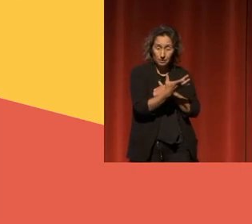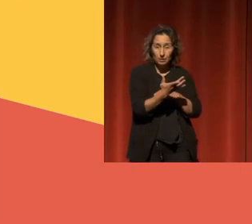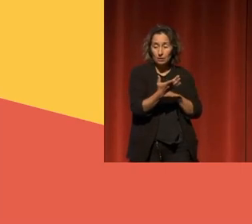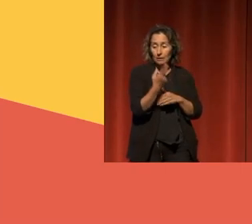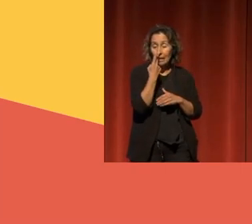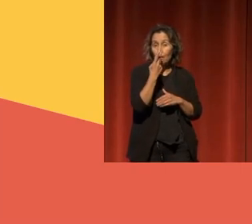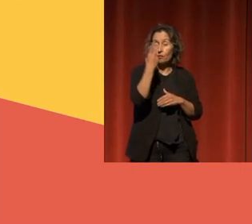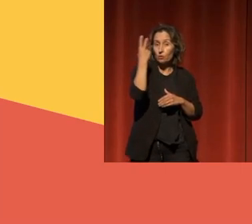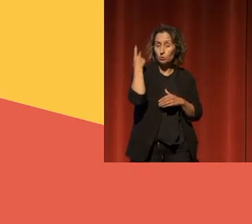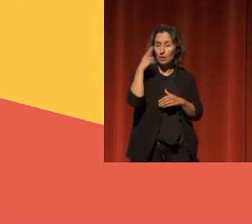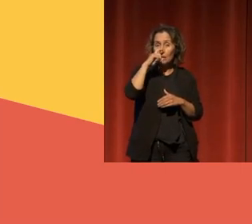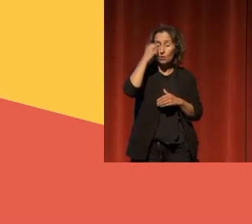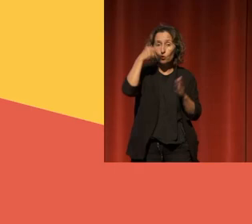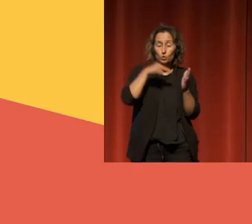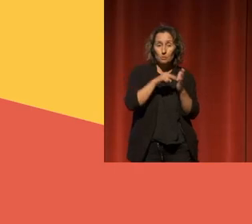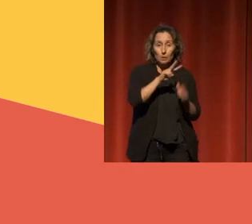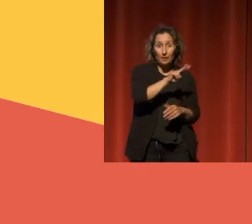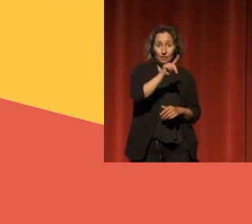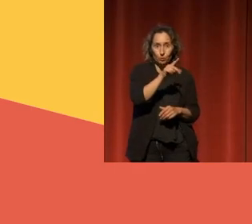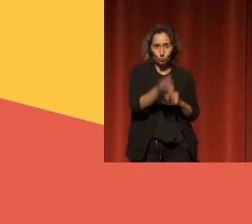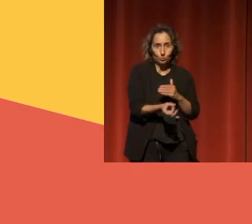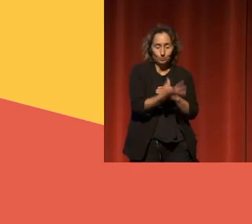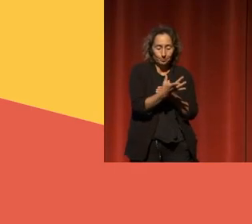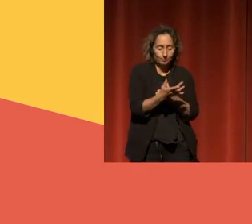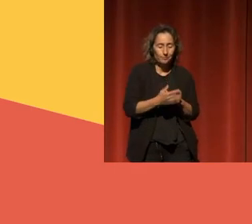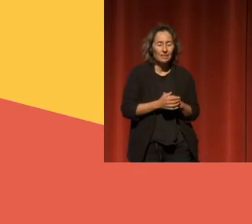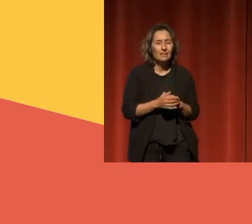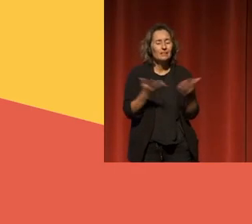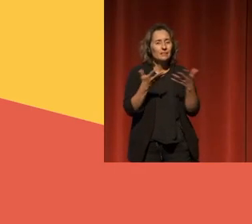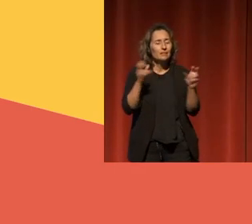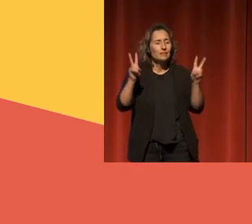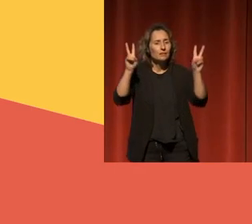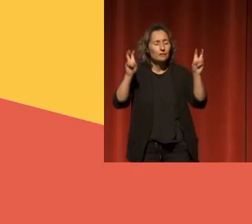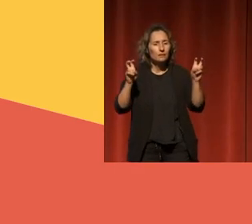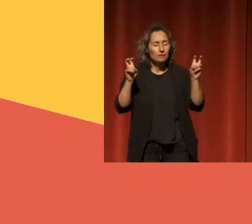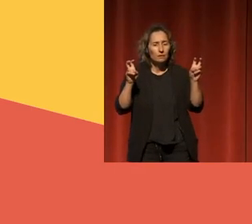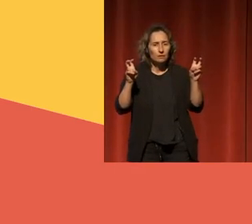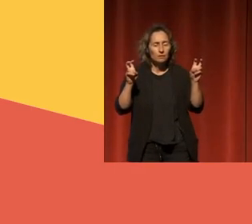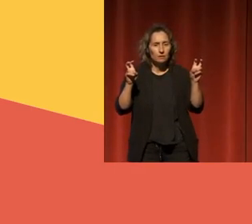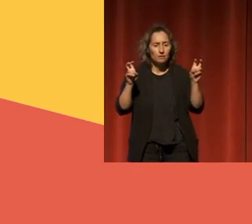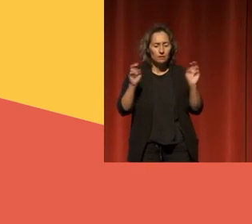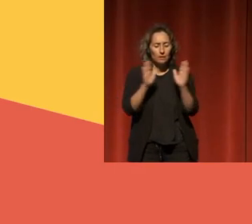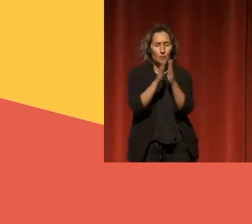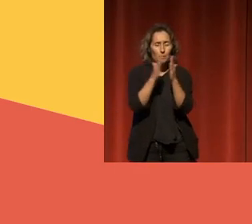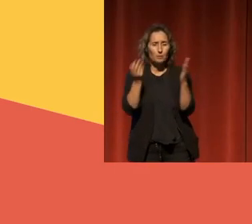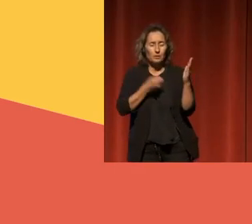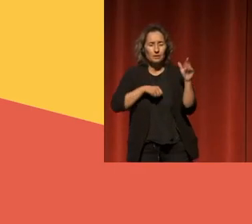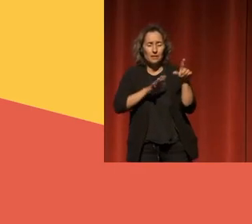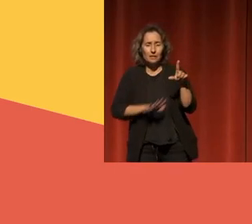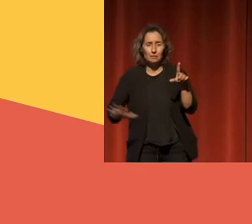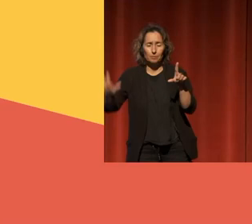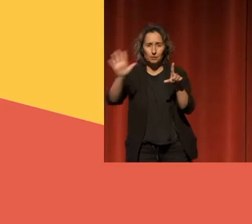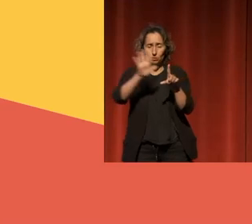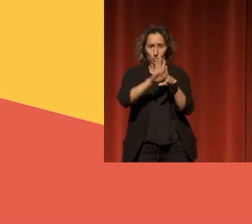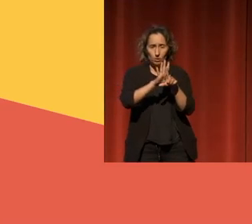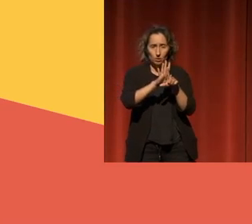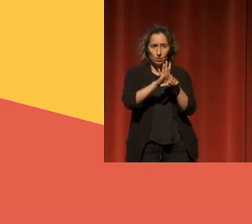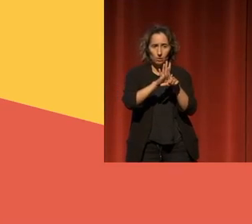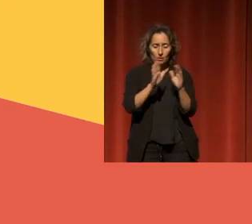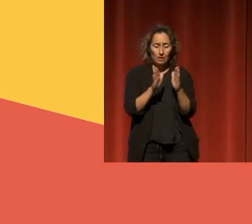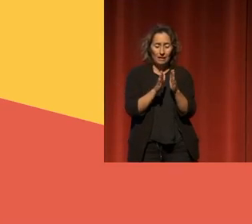Hace 2 años en el año 2021 titulado la implicación de las bibliotecas españolas en la